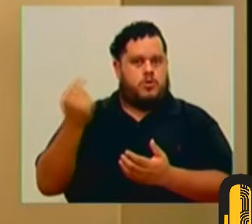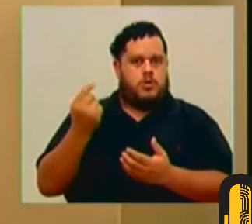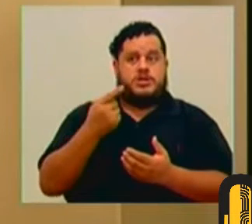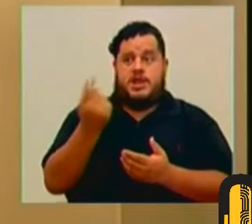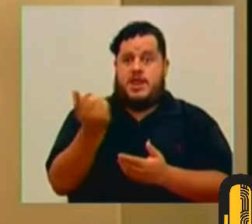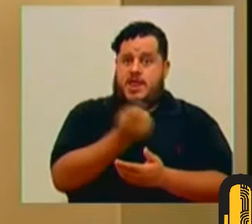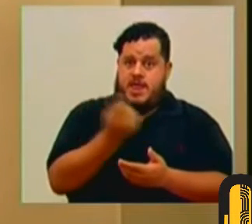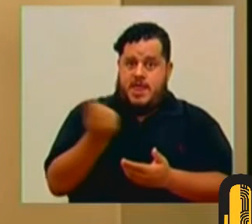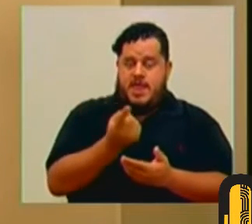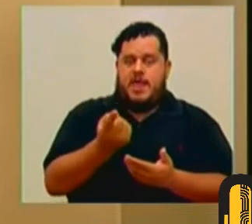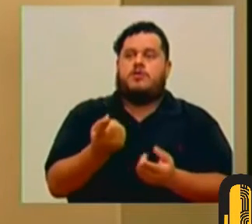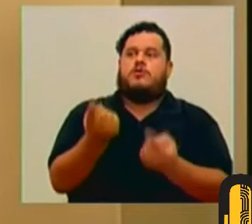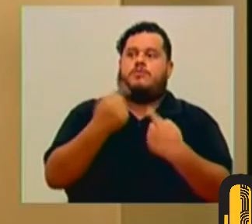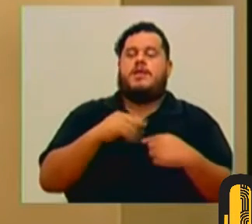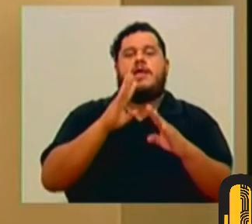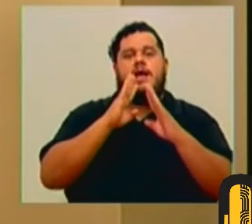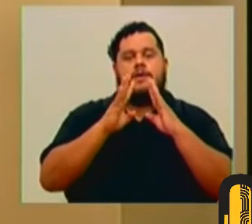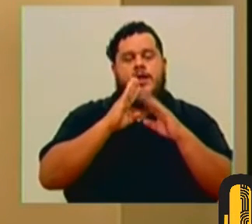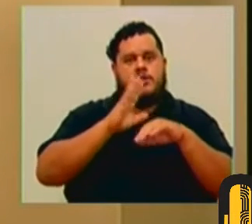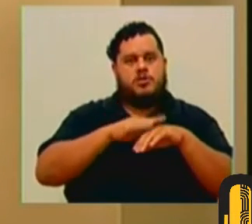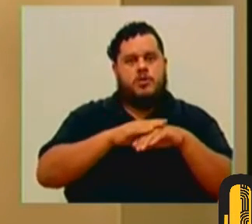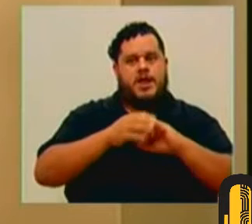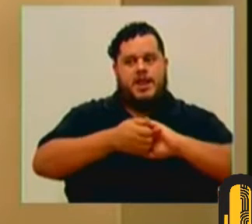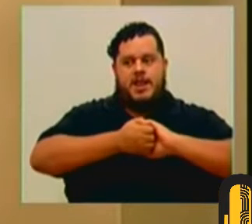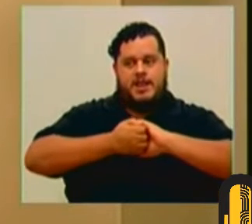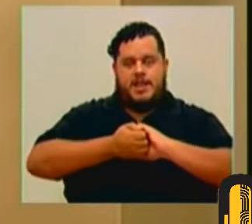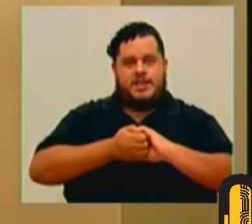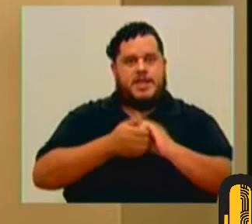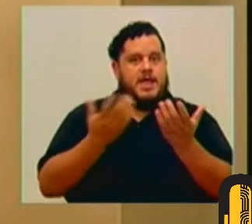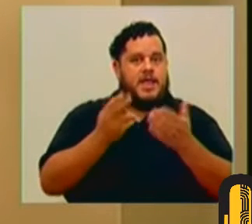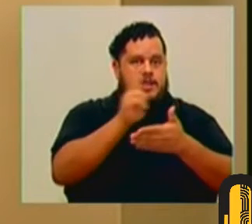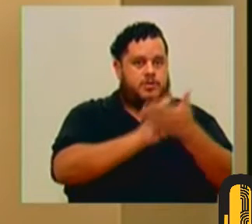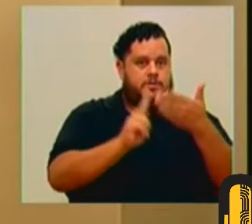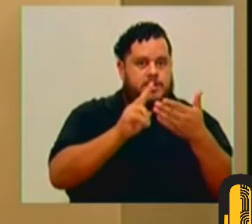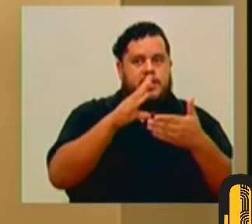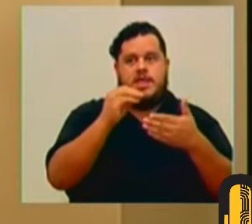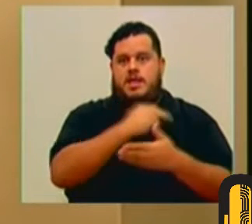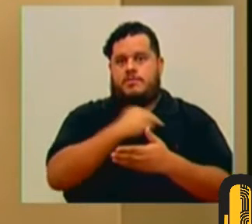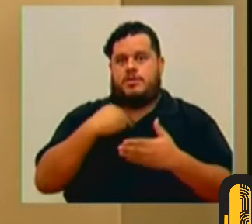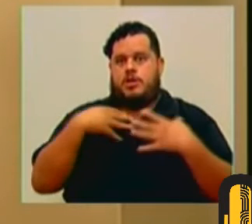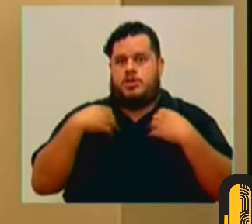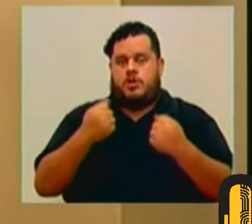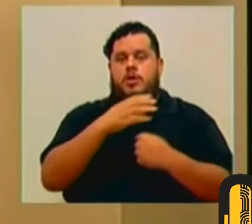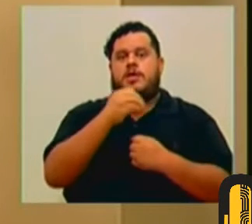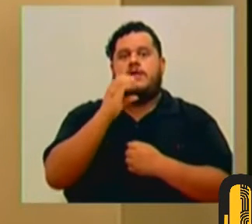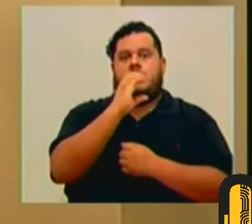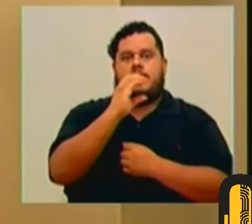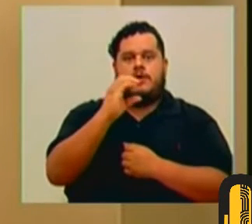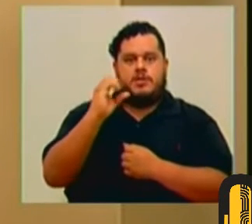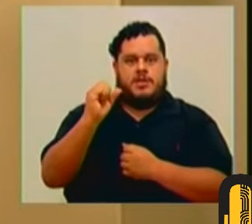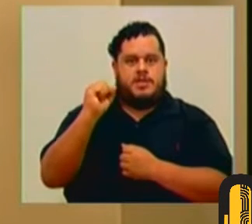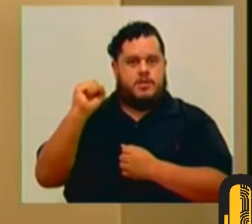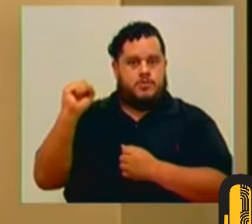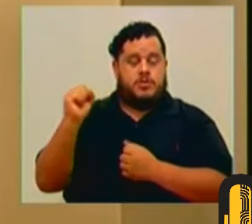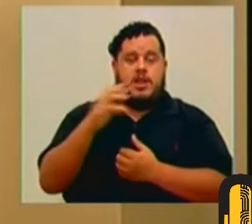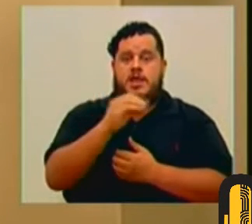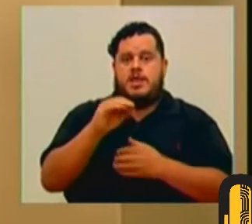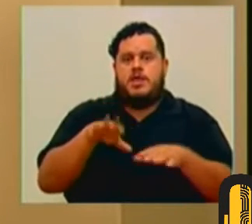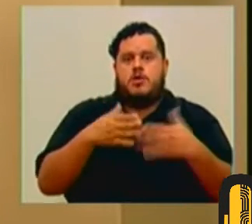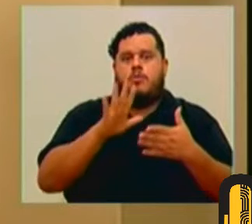conversar sobre la alianza entre las universidades y el Ministerio de Salud y la Caja Costarricense de Seguro Social y cómo